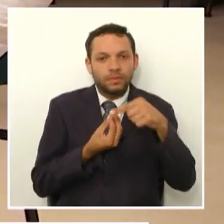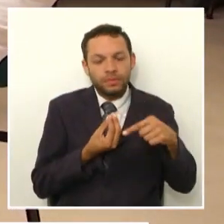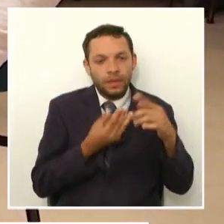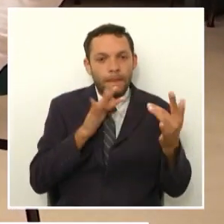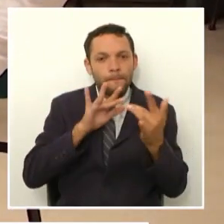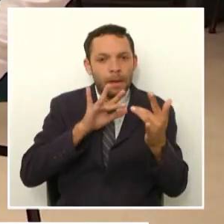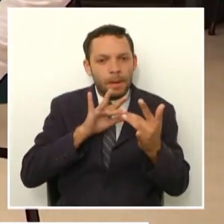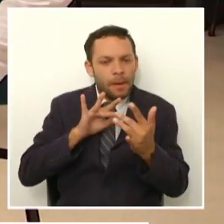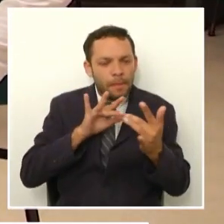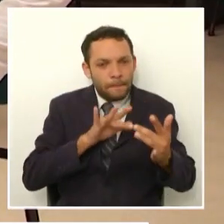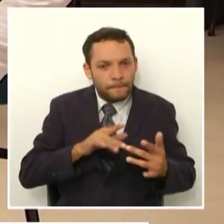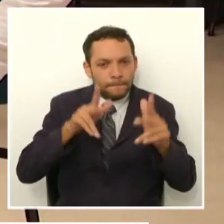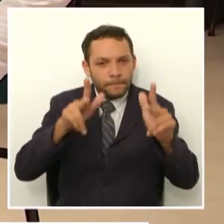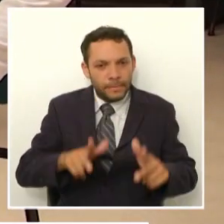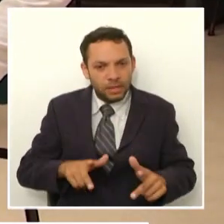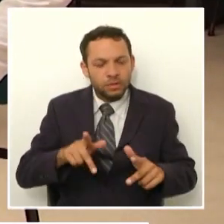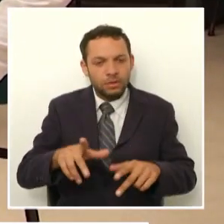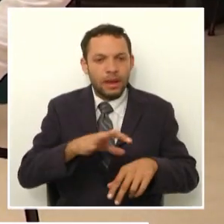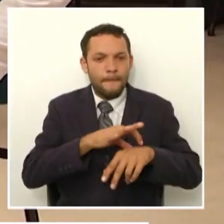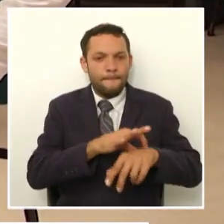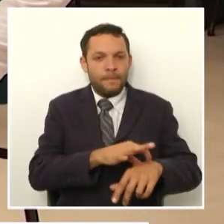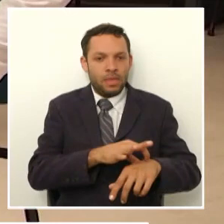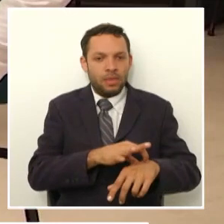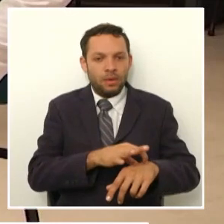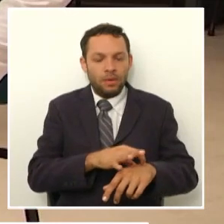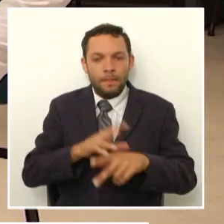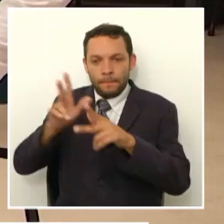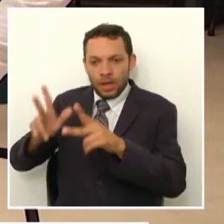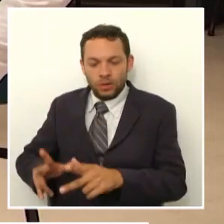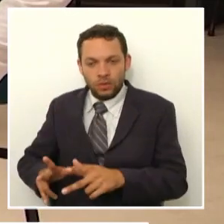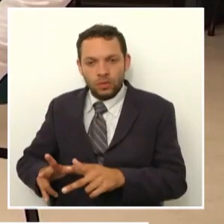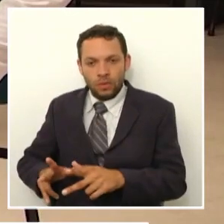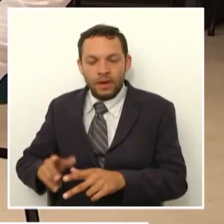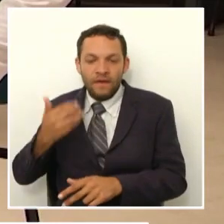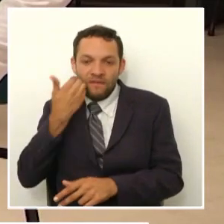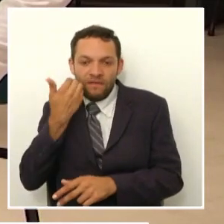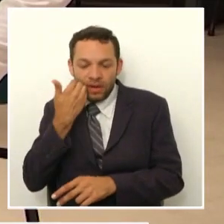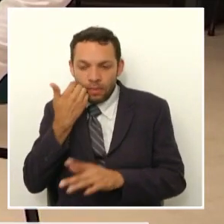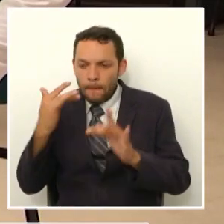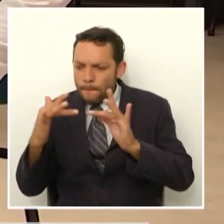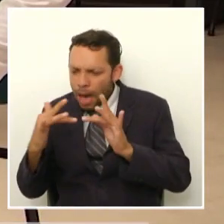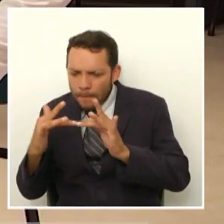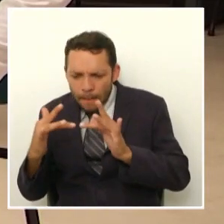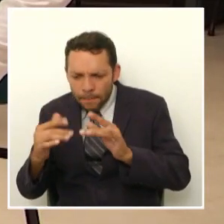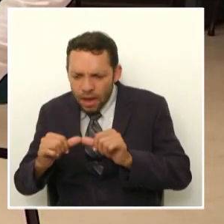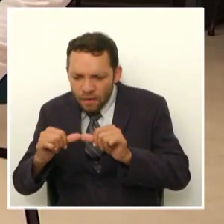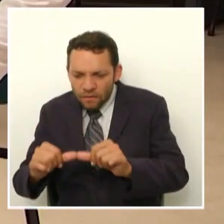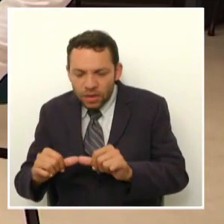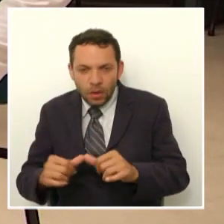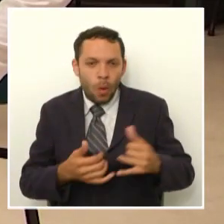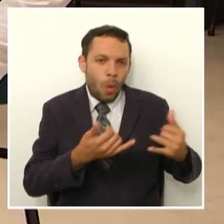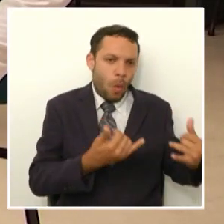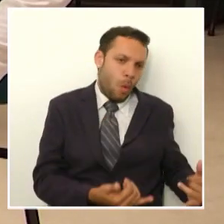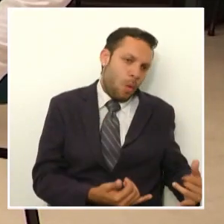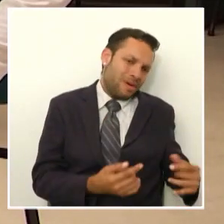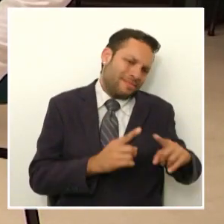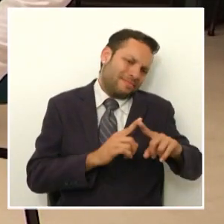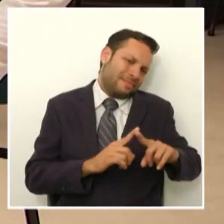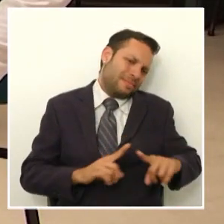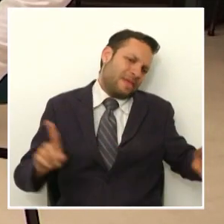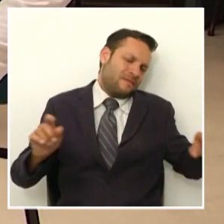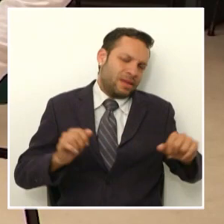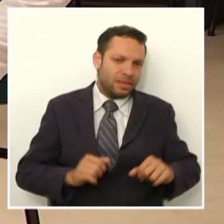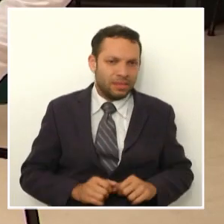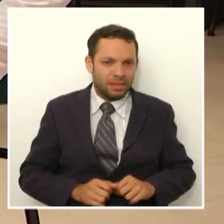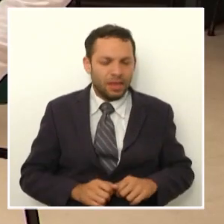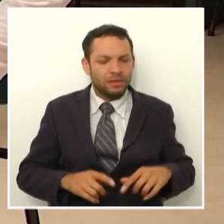íntima paciente-médico para mantener la anestesia, ¿no es cierto? Hoy en día la anestesia se ha complicado mucho